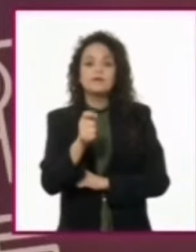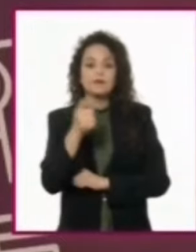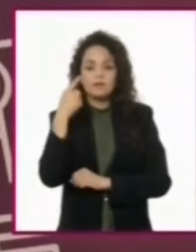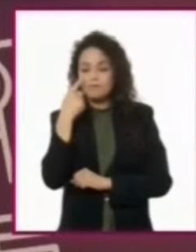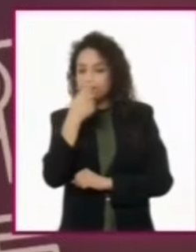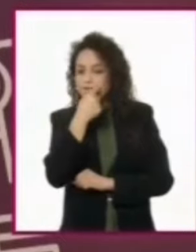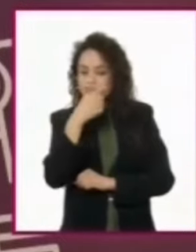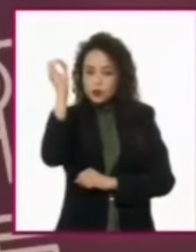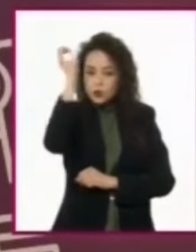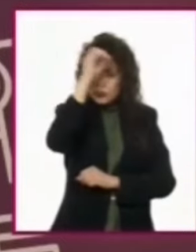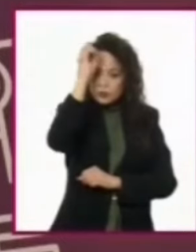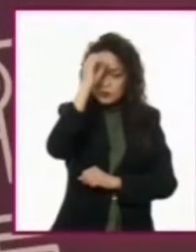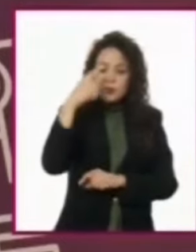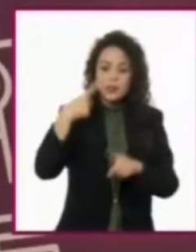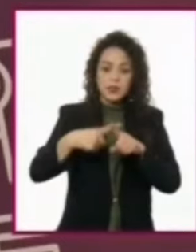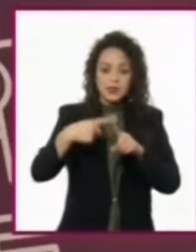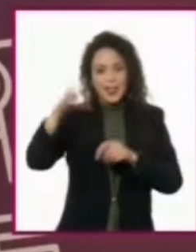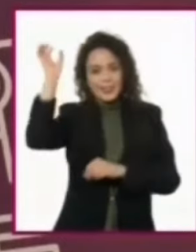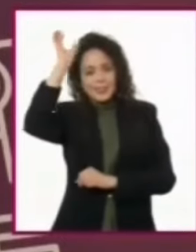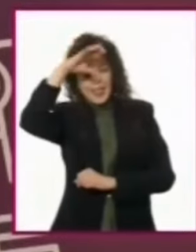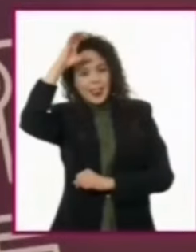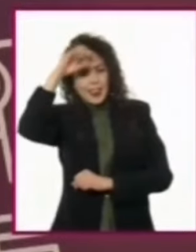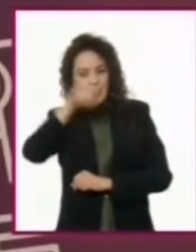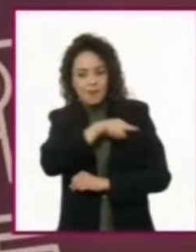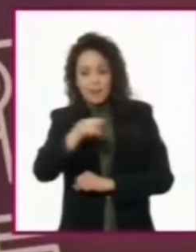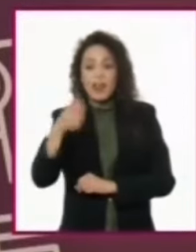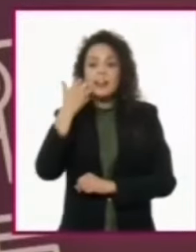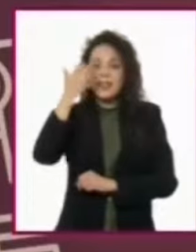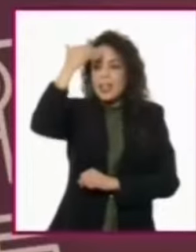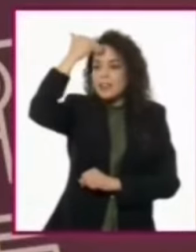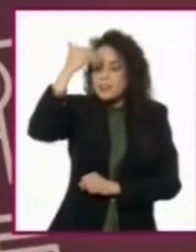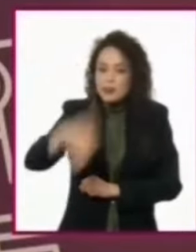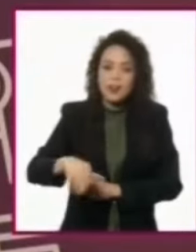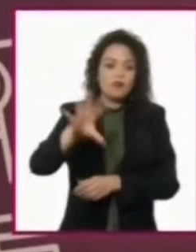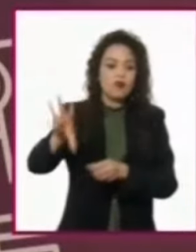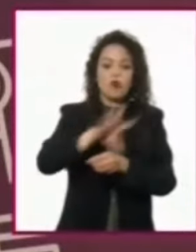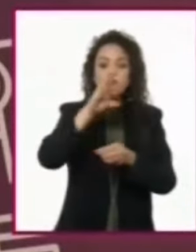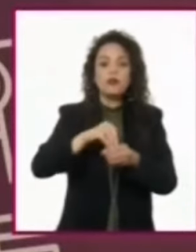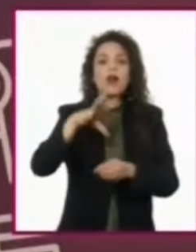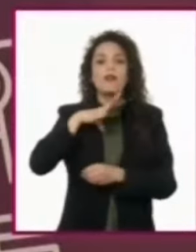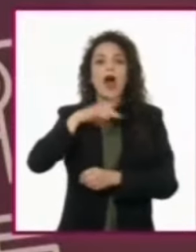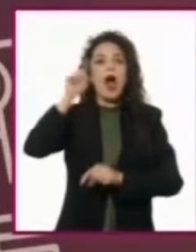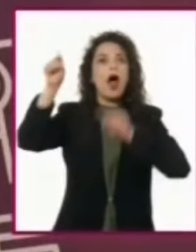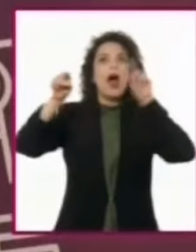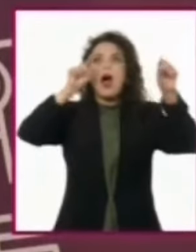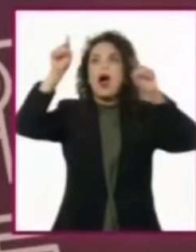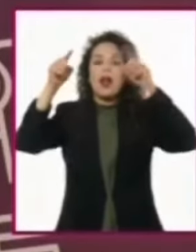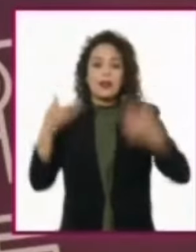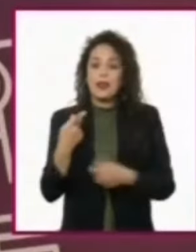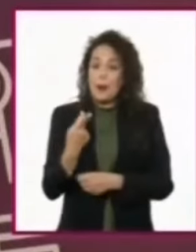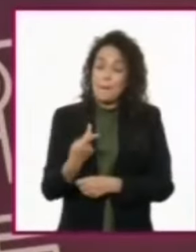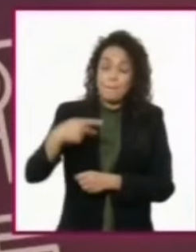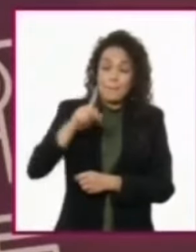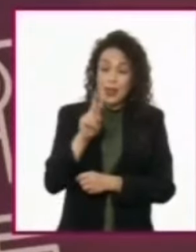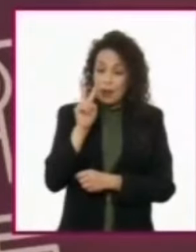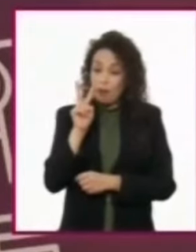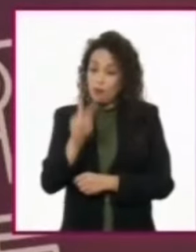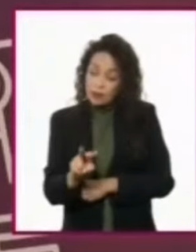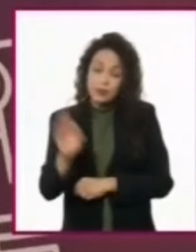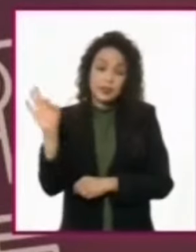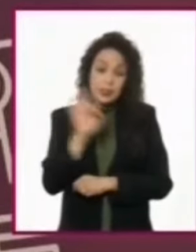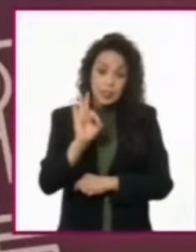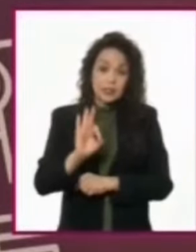vista e intereses de los científicos por conocer todo lo que nos rodea, pero sin duda alguna, en algún